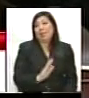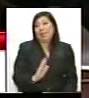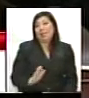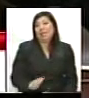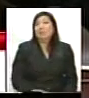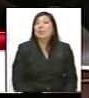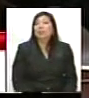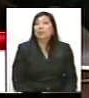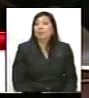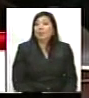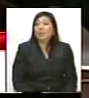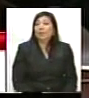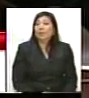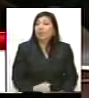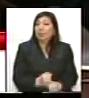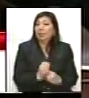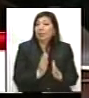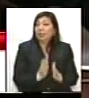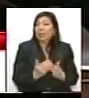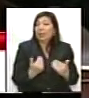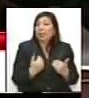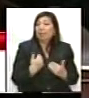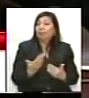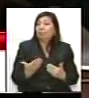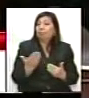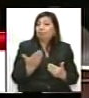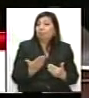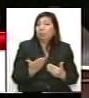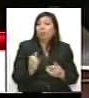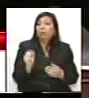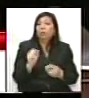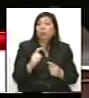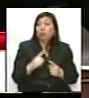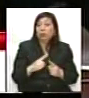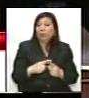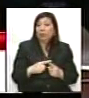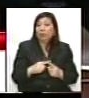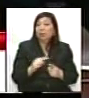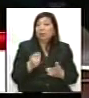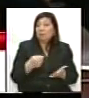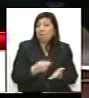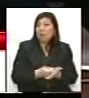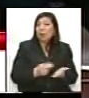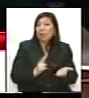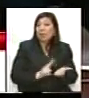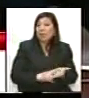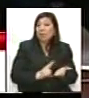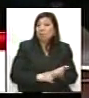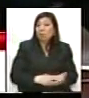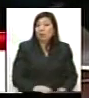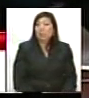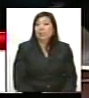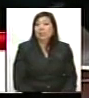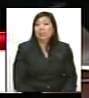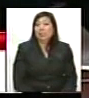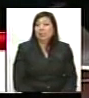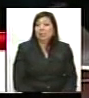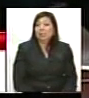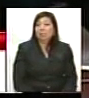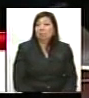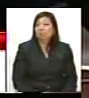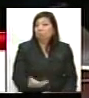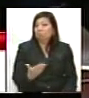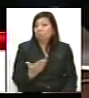transportista que es formal debe solicitar a la ciudad la devolución de este impuesto selectivo al